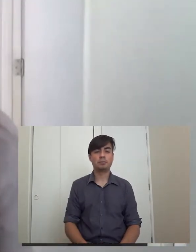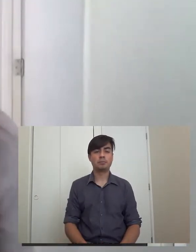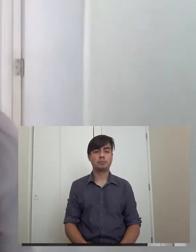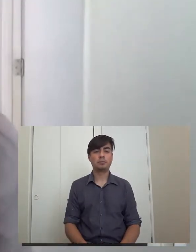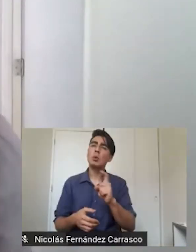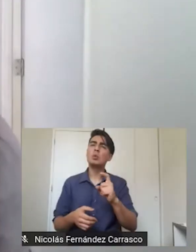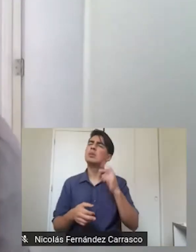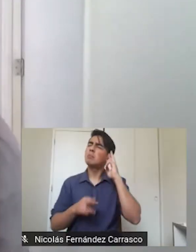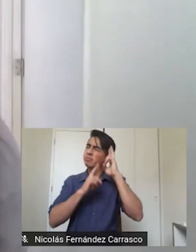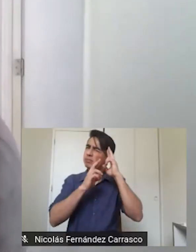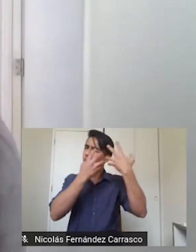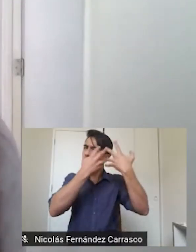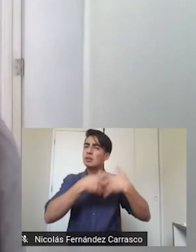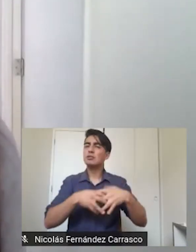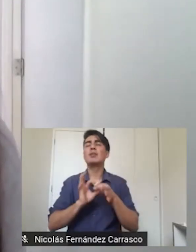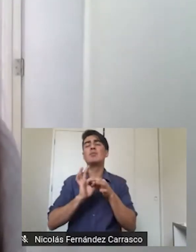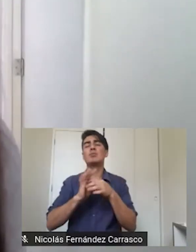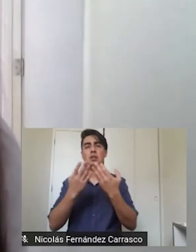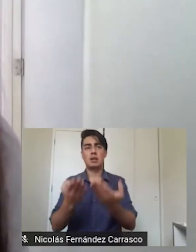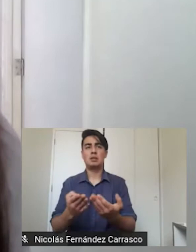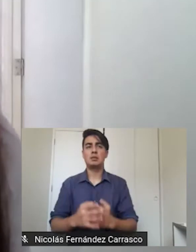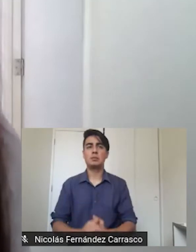reflexiones. Muchas gracias.